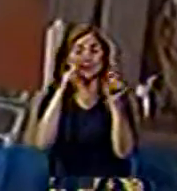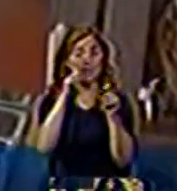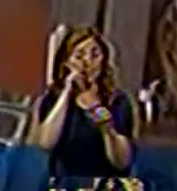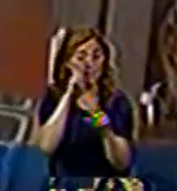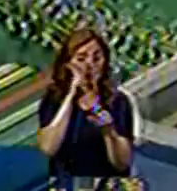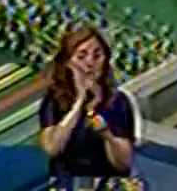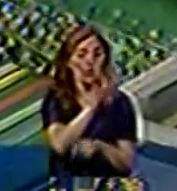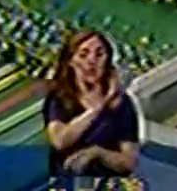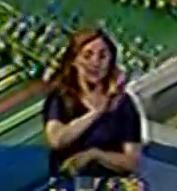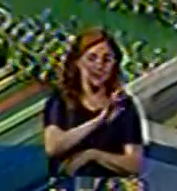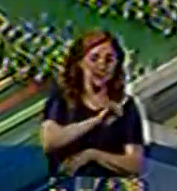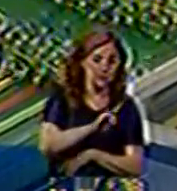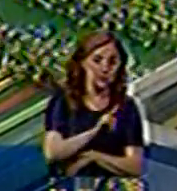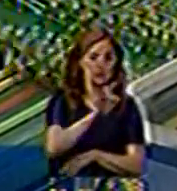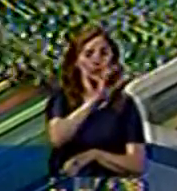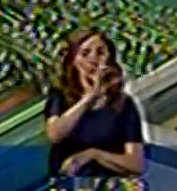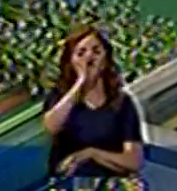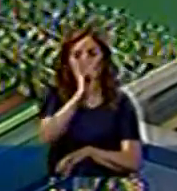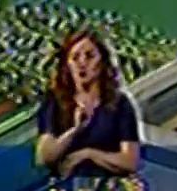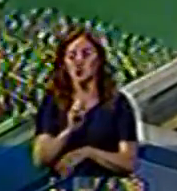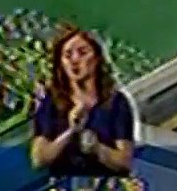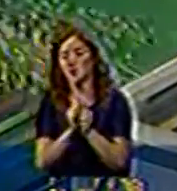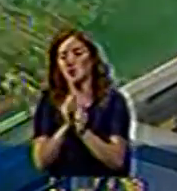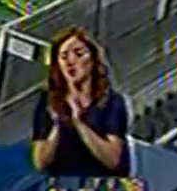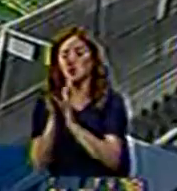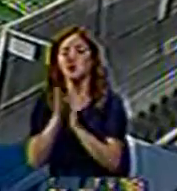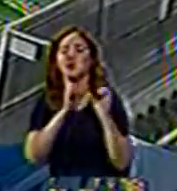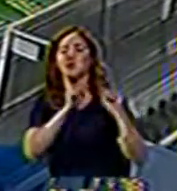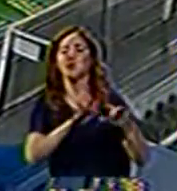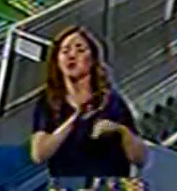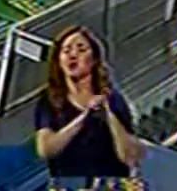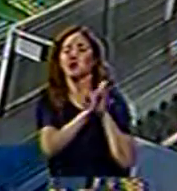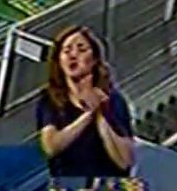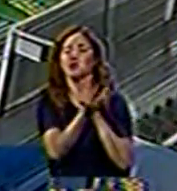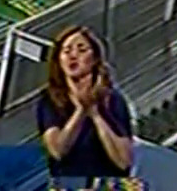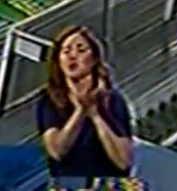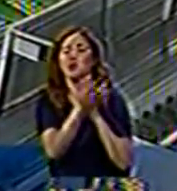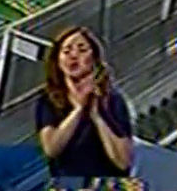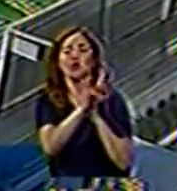de 47.8% en septiembre de 2014 a